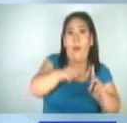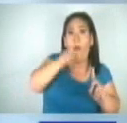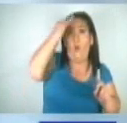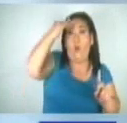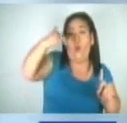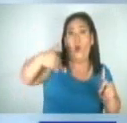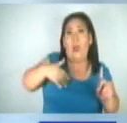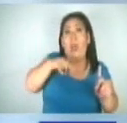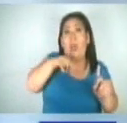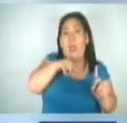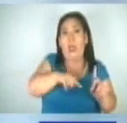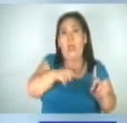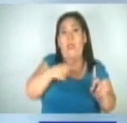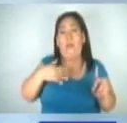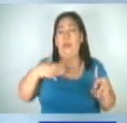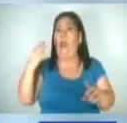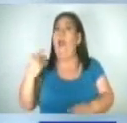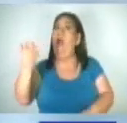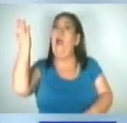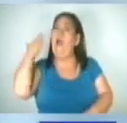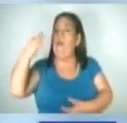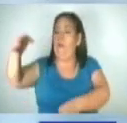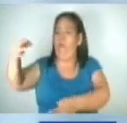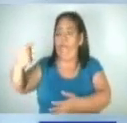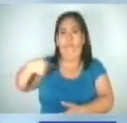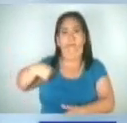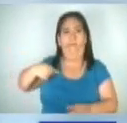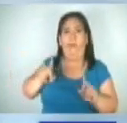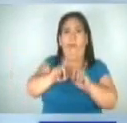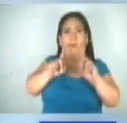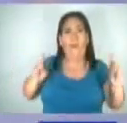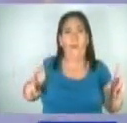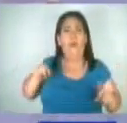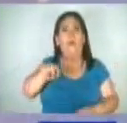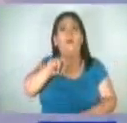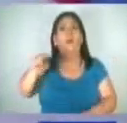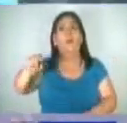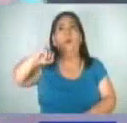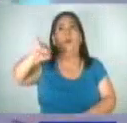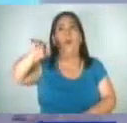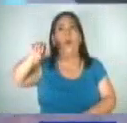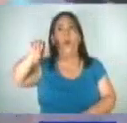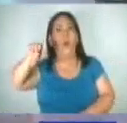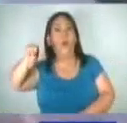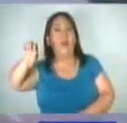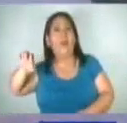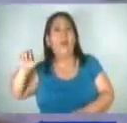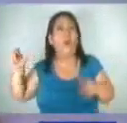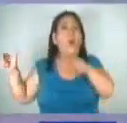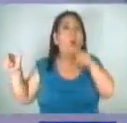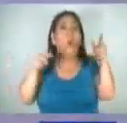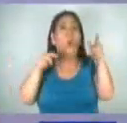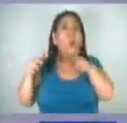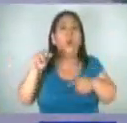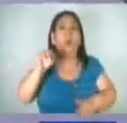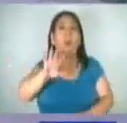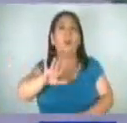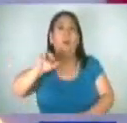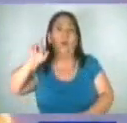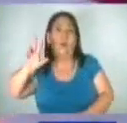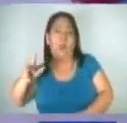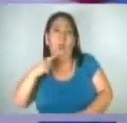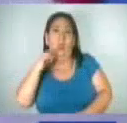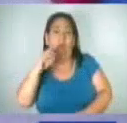la que tenía una orden de restricción. Este fue identificado como José Germán Portillo Martínez, de 53 años, y las autoridades